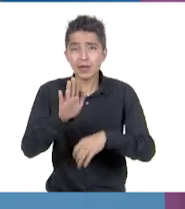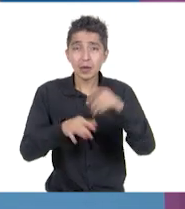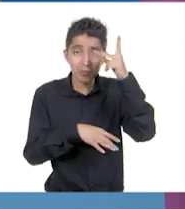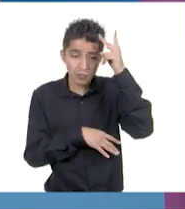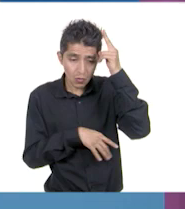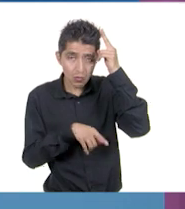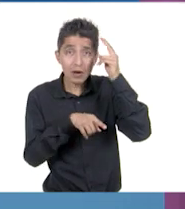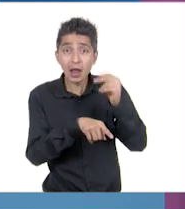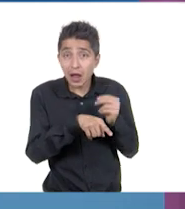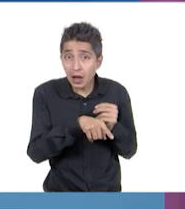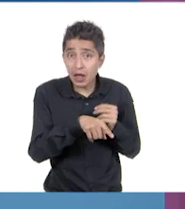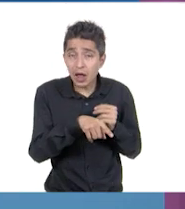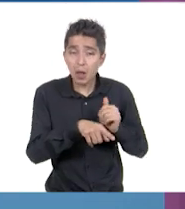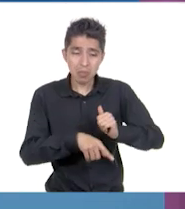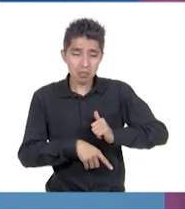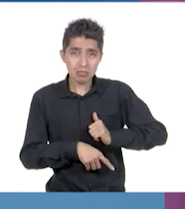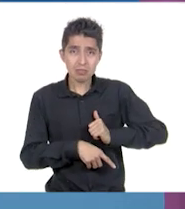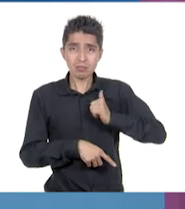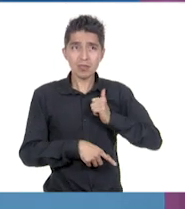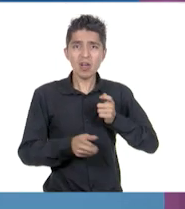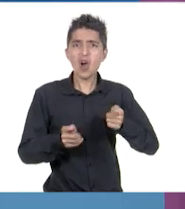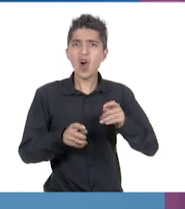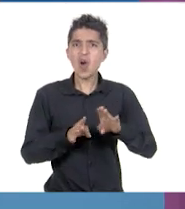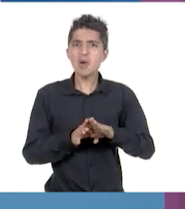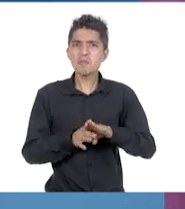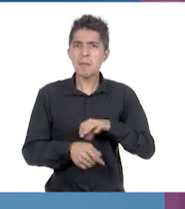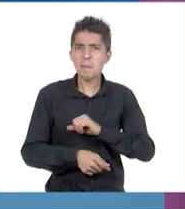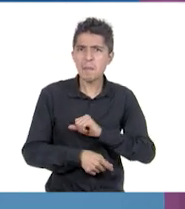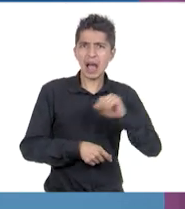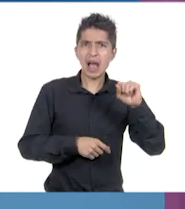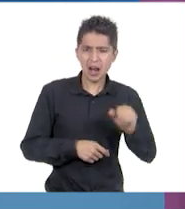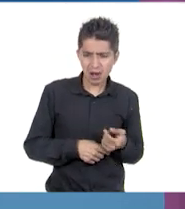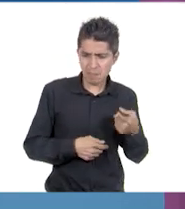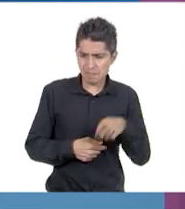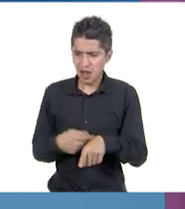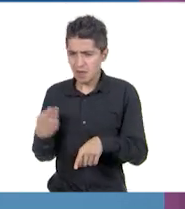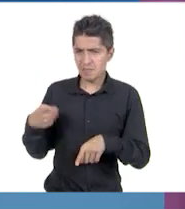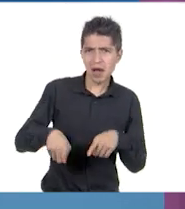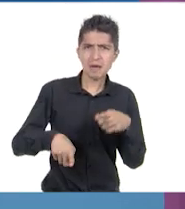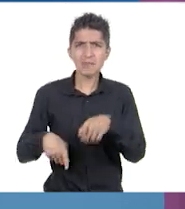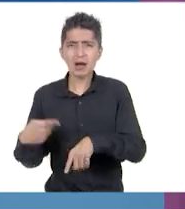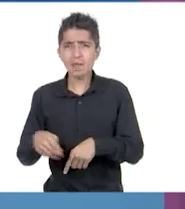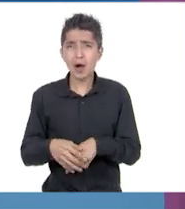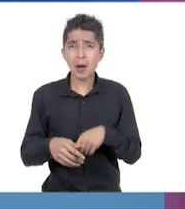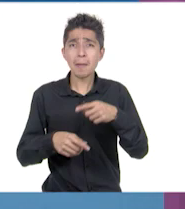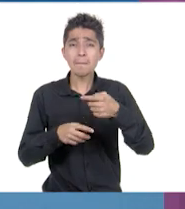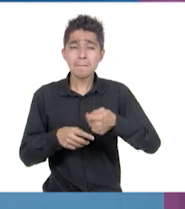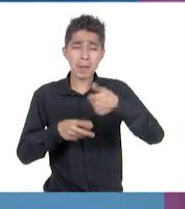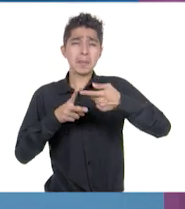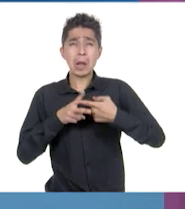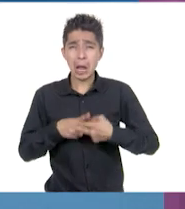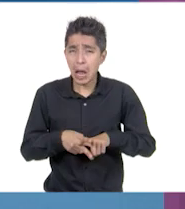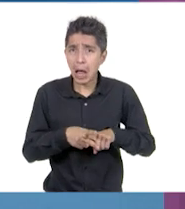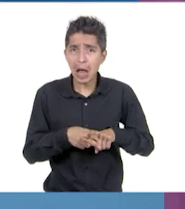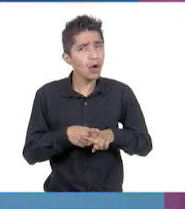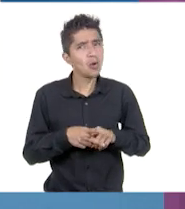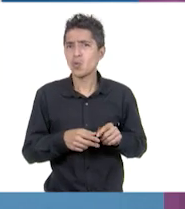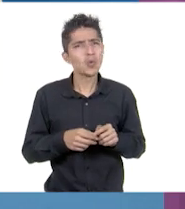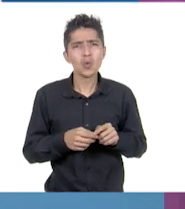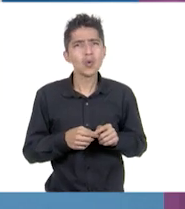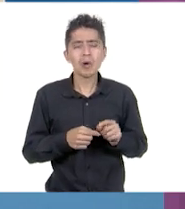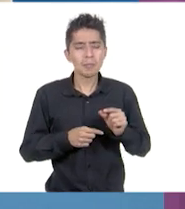Porfirio Díaz ejerció un poder tiránico. Pero este no se dio desde su primera administración, sino que se fue dando